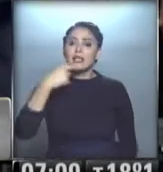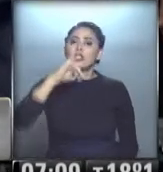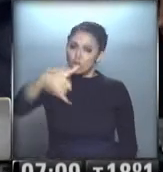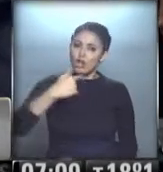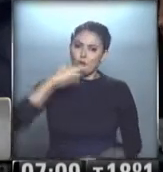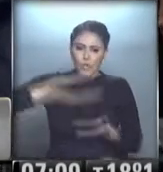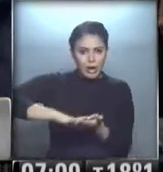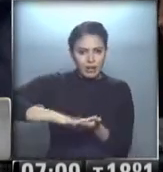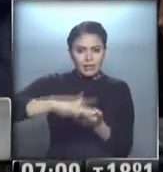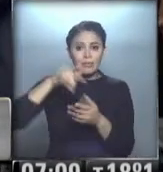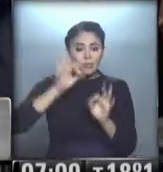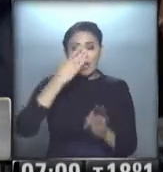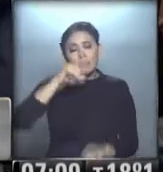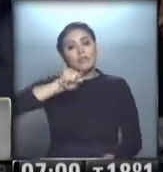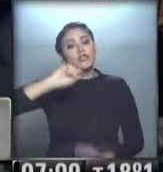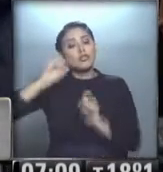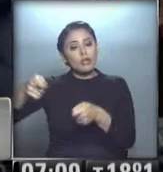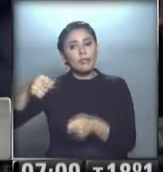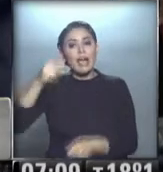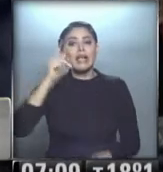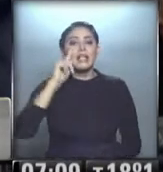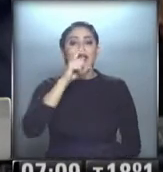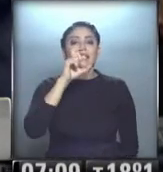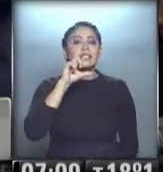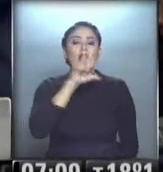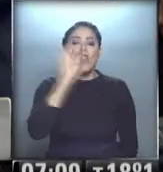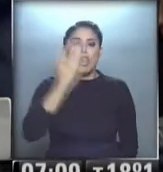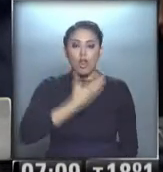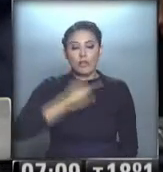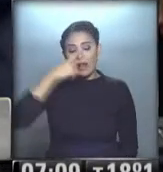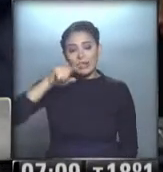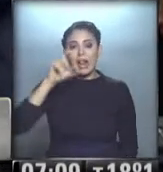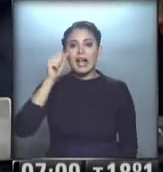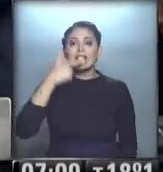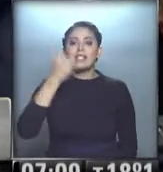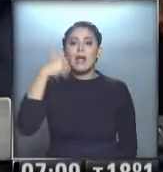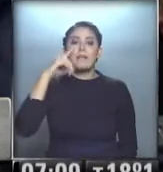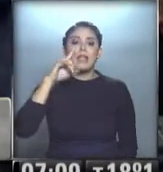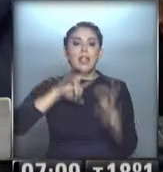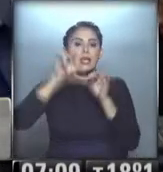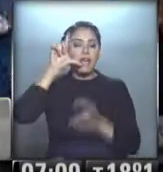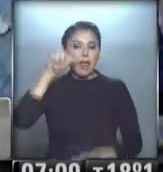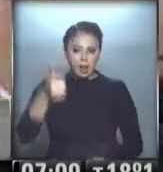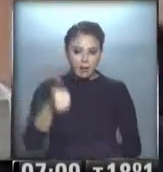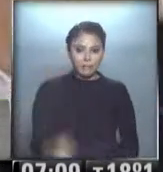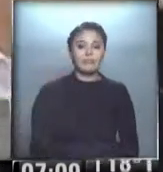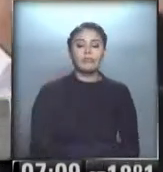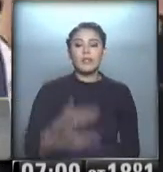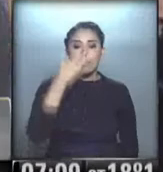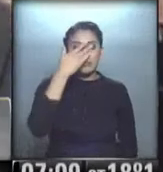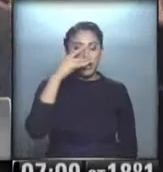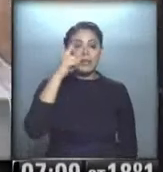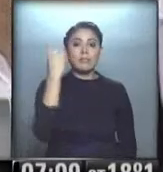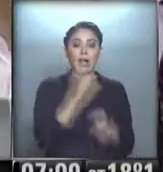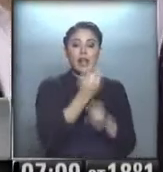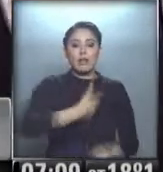chaqueño, fue el turno de Kicillof y finalmente el de Casa Miquela. Capitanich, quien solicitó licencia en la gobernación, fue